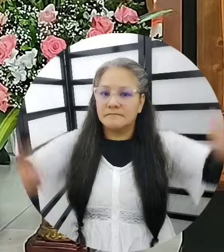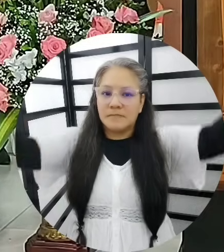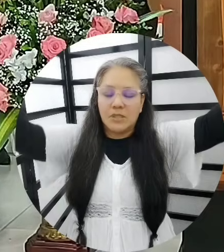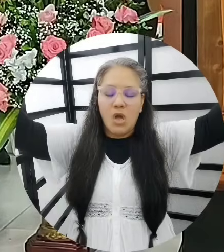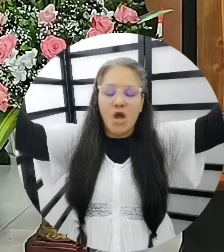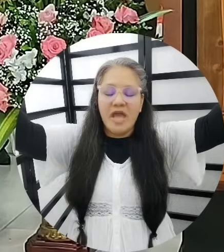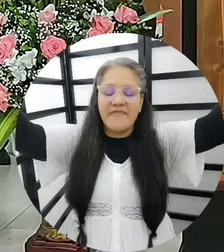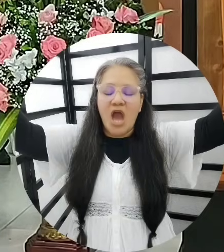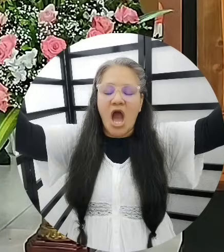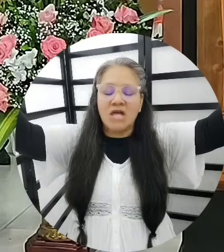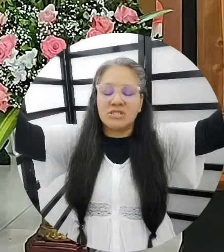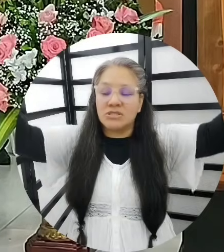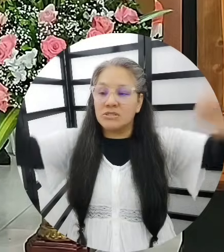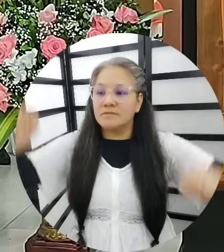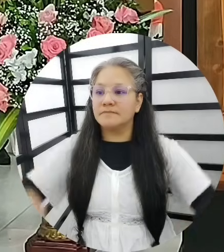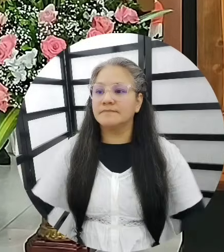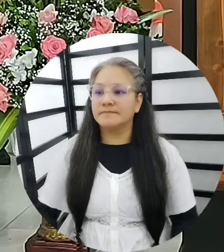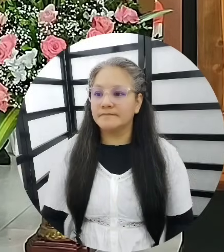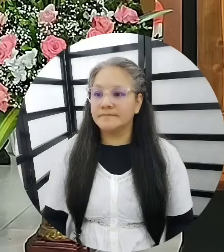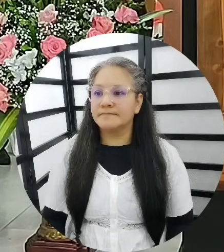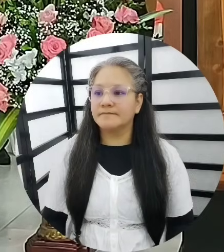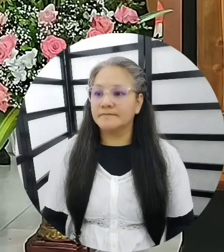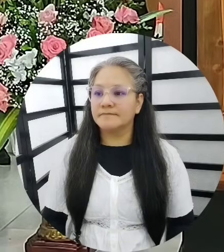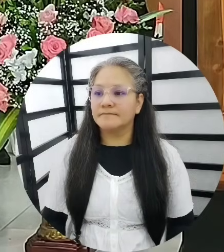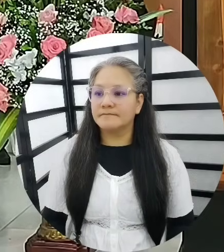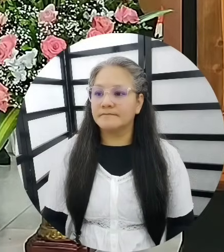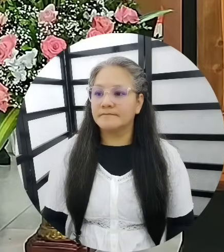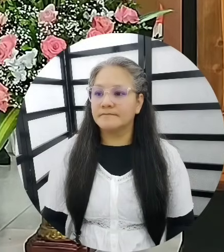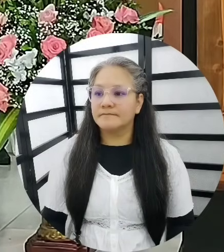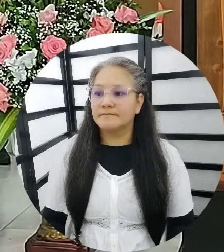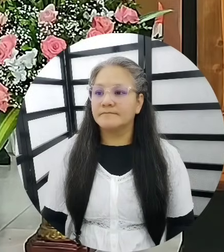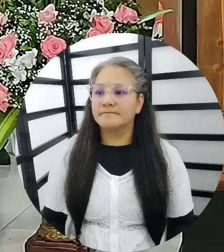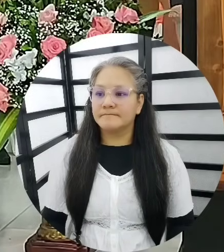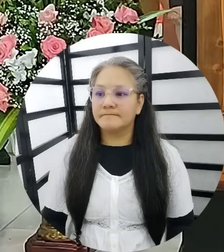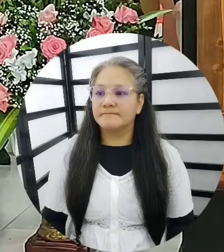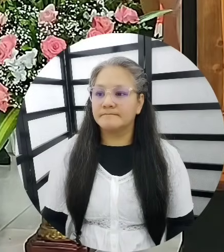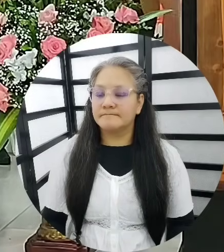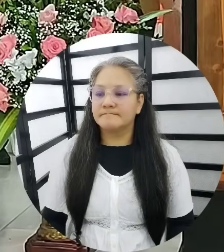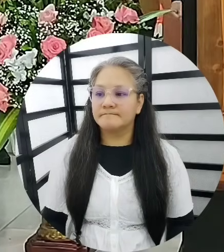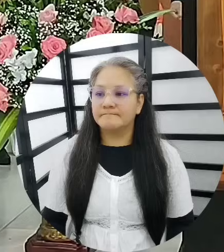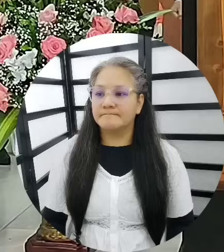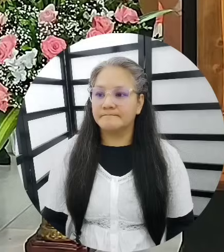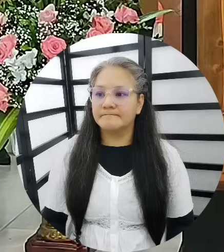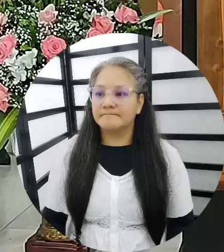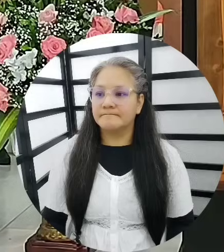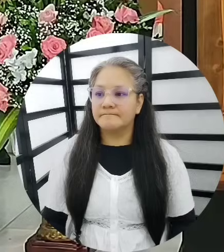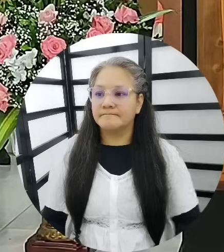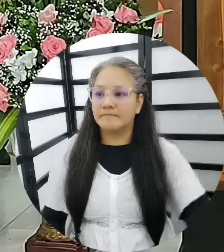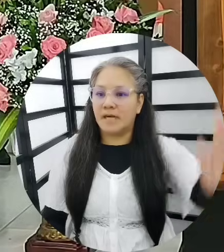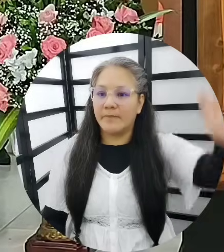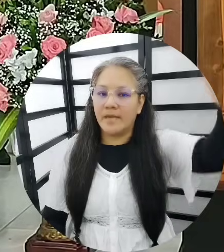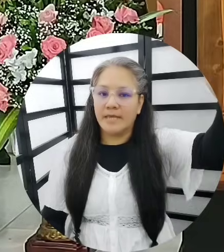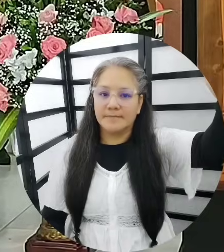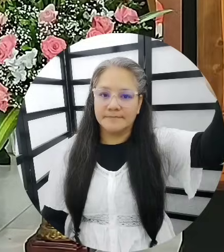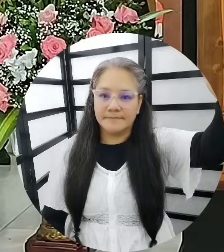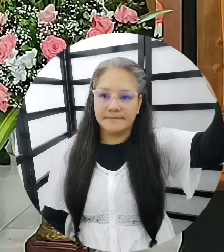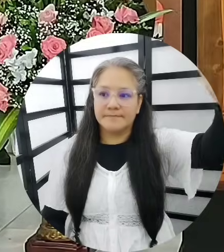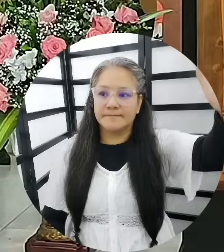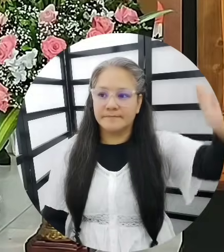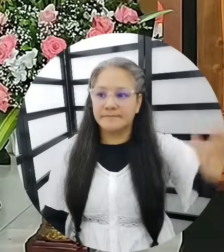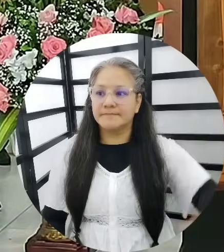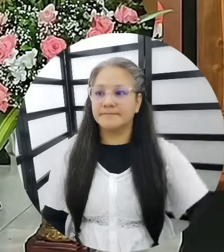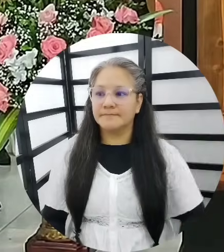soy diferente, que yo le amo, que le aprecio, que le perdono, que no le presto atención a